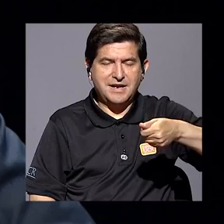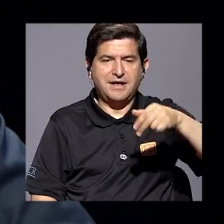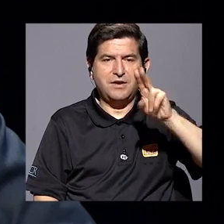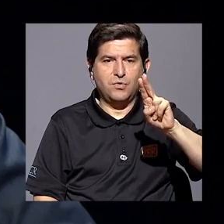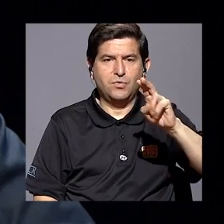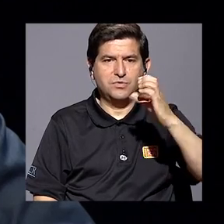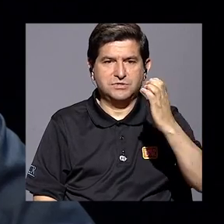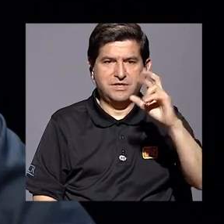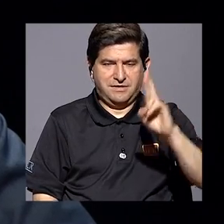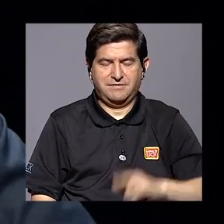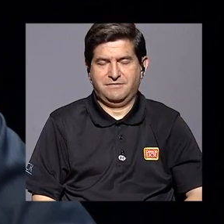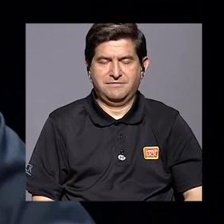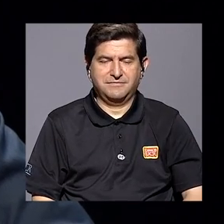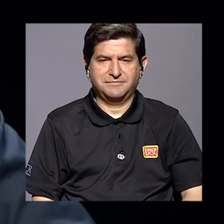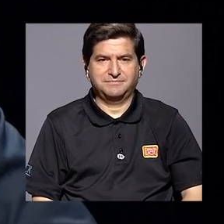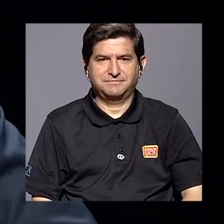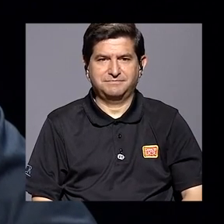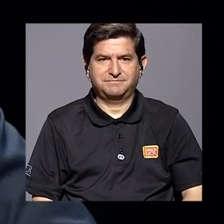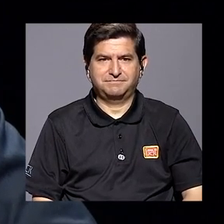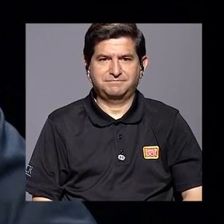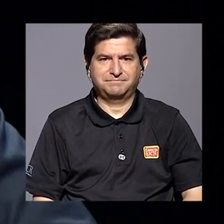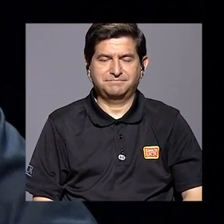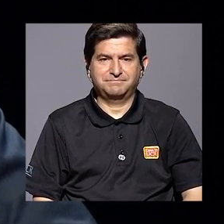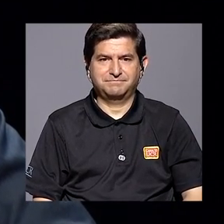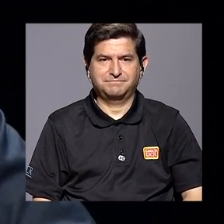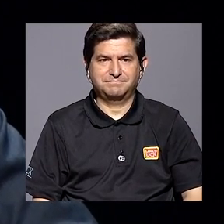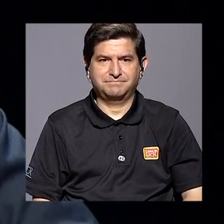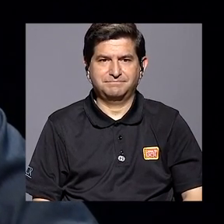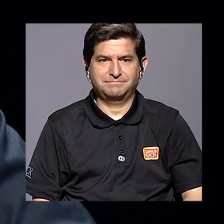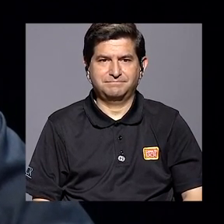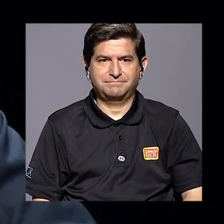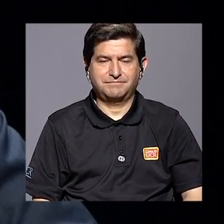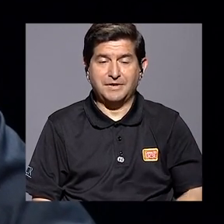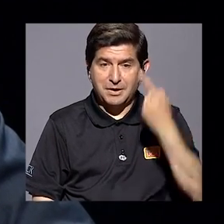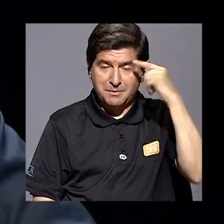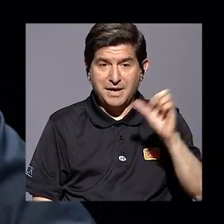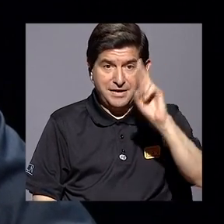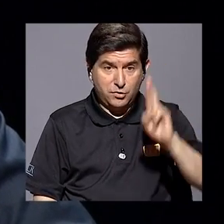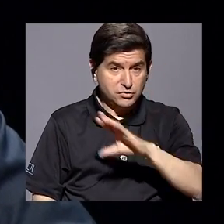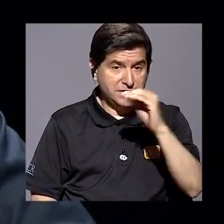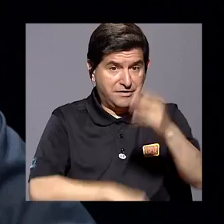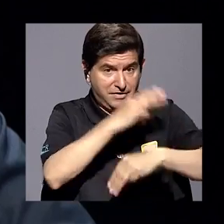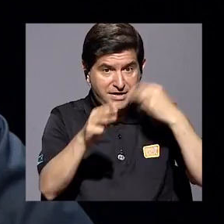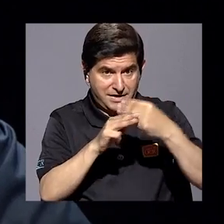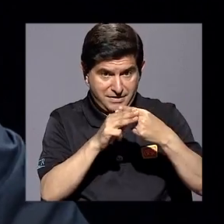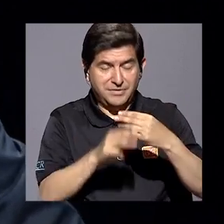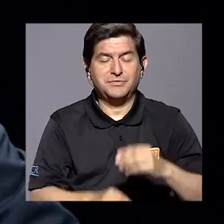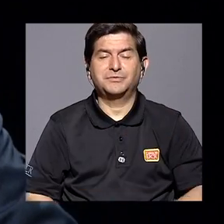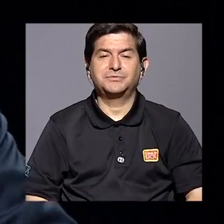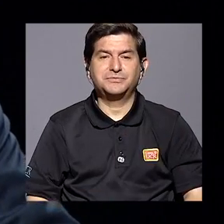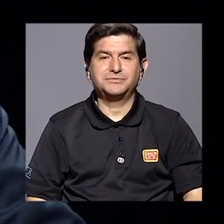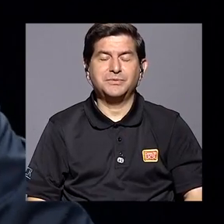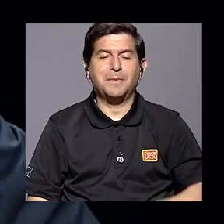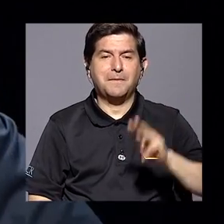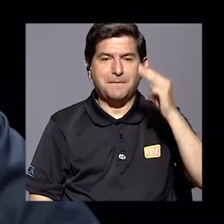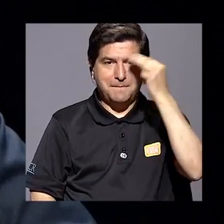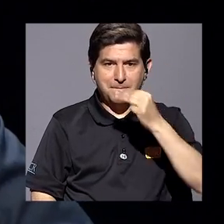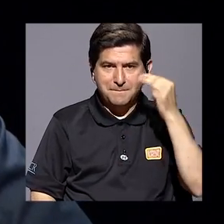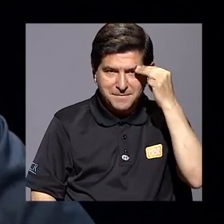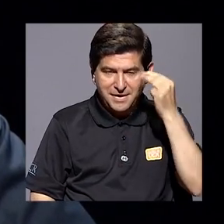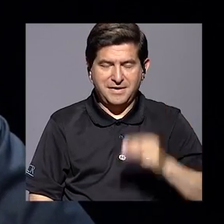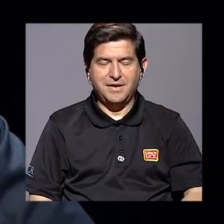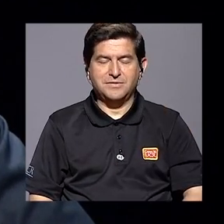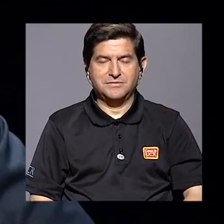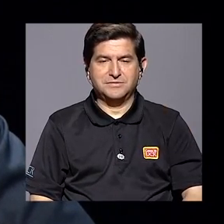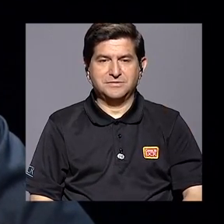de la universidad de costa rica para costa rica y el mundo para maría josé iglesias